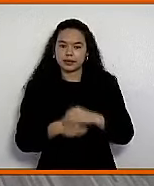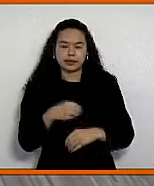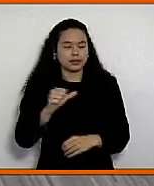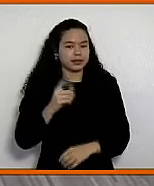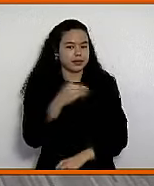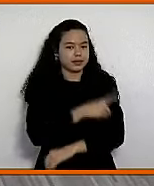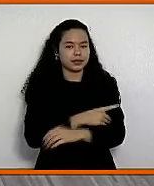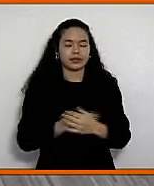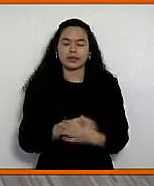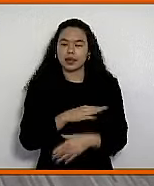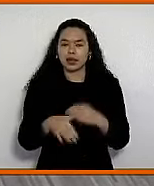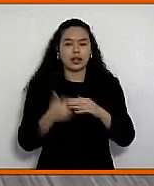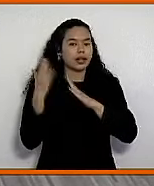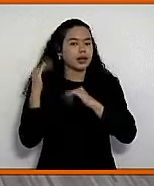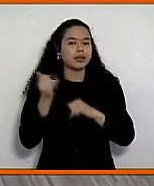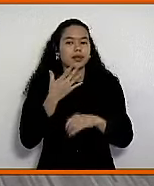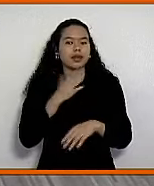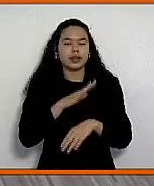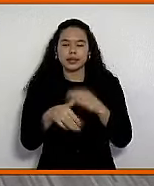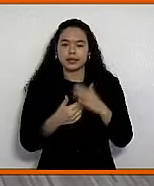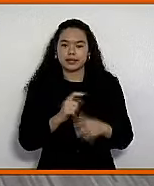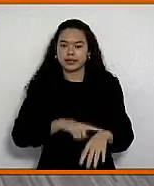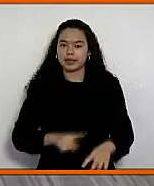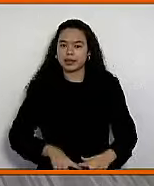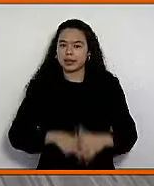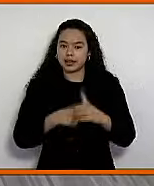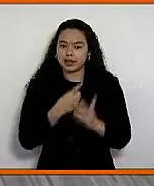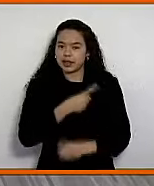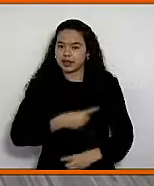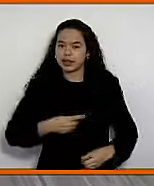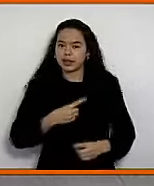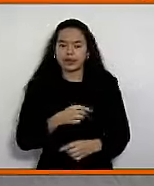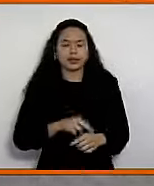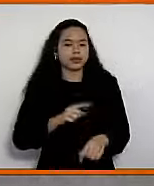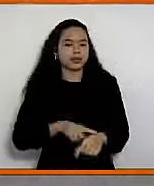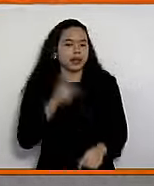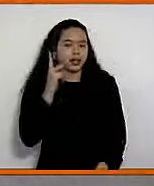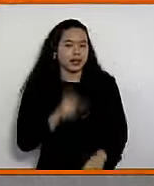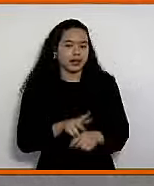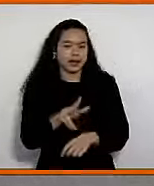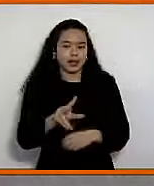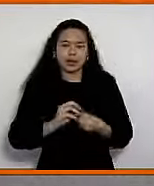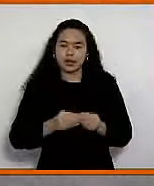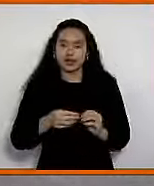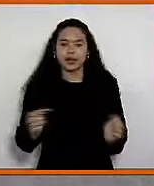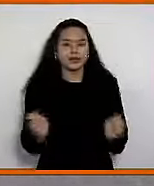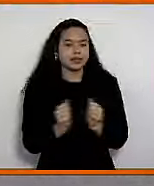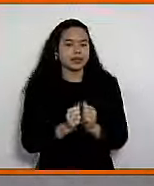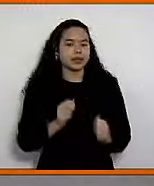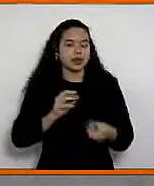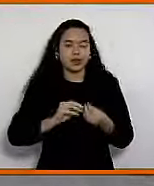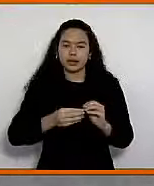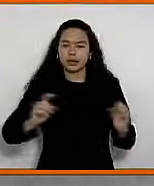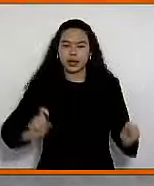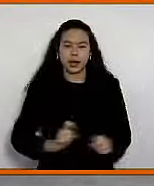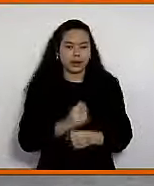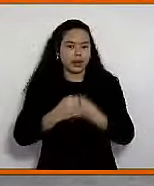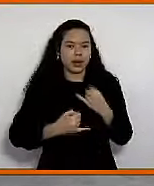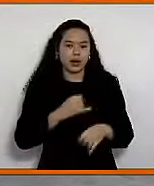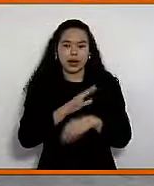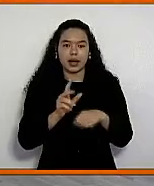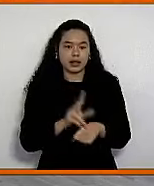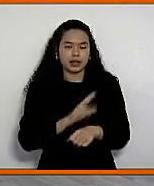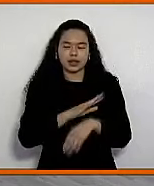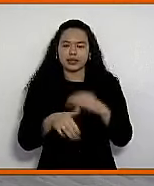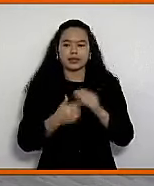en este día. Te deseamos muchísima suerte porque damos inicio a nuestra diversión y vamos a conocer los 3 dígitos que forman el número seleccionado para Juga 3. Espero